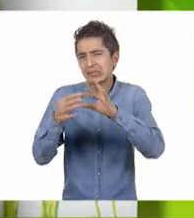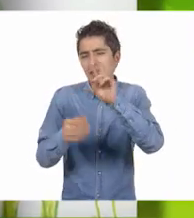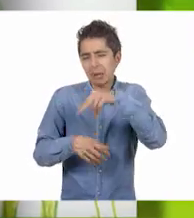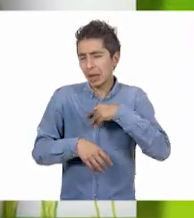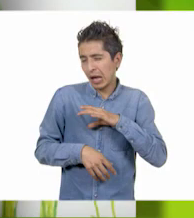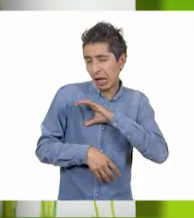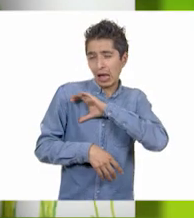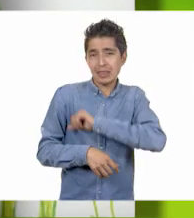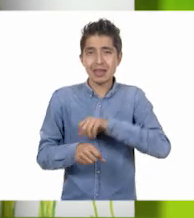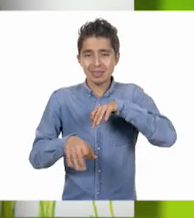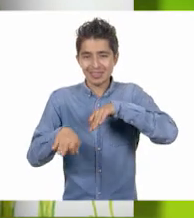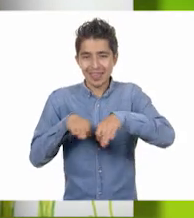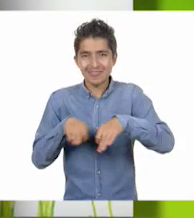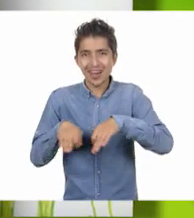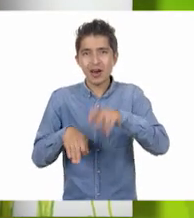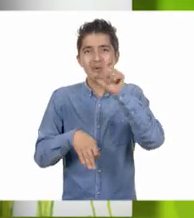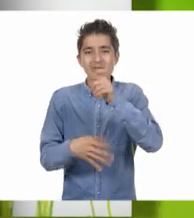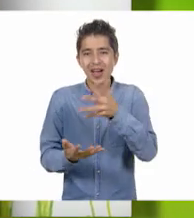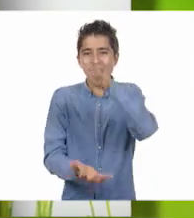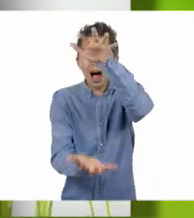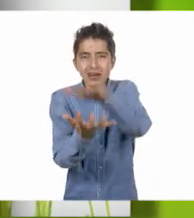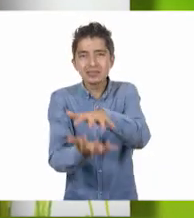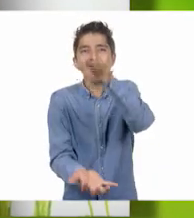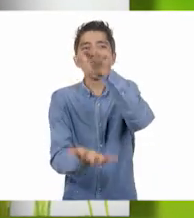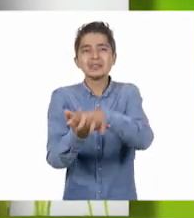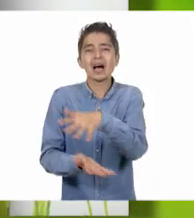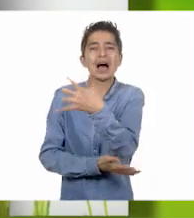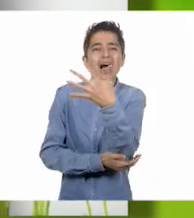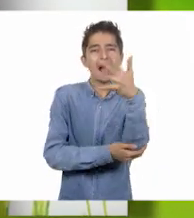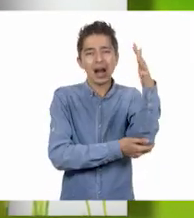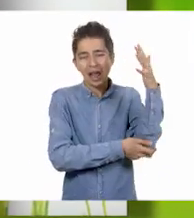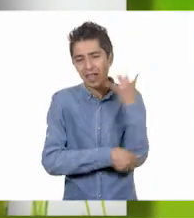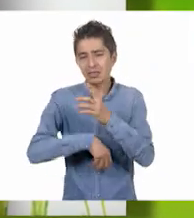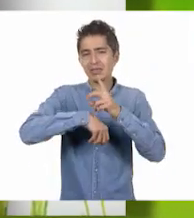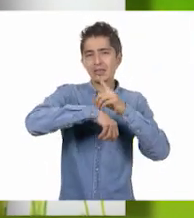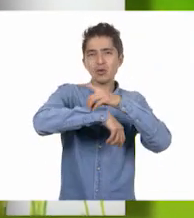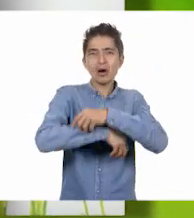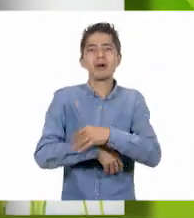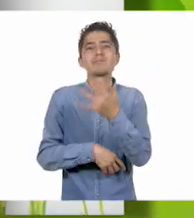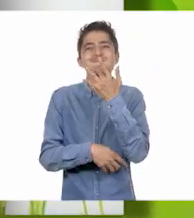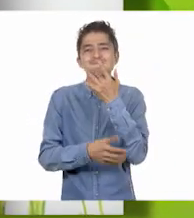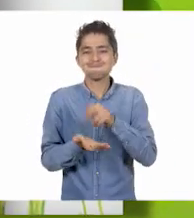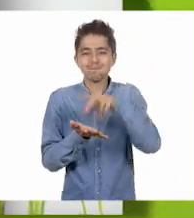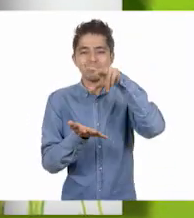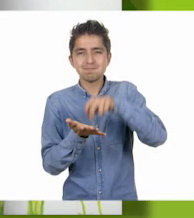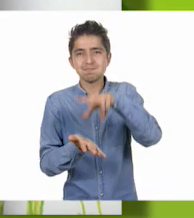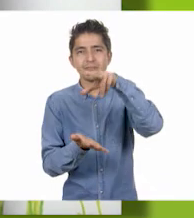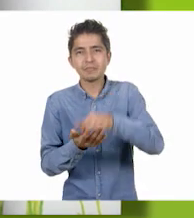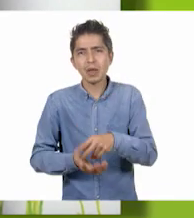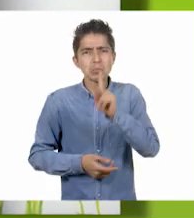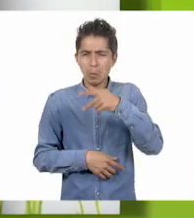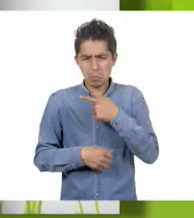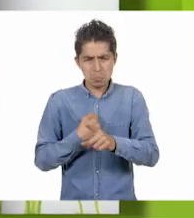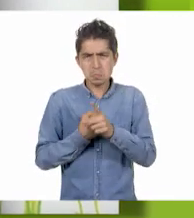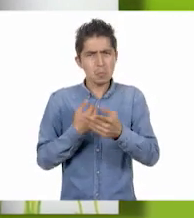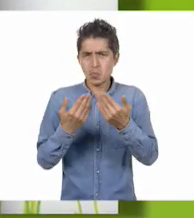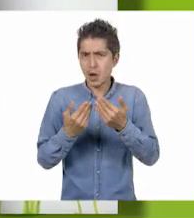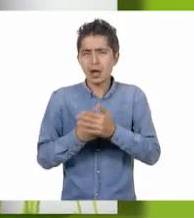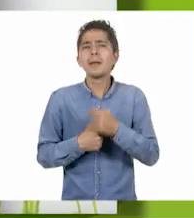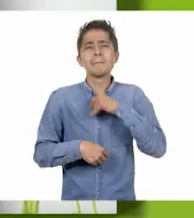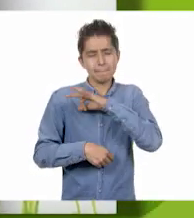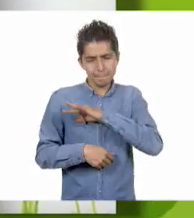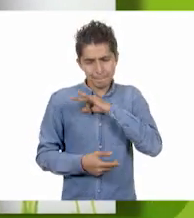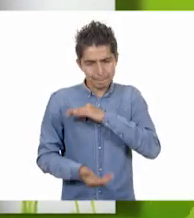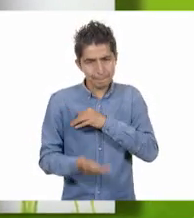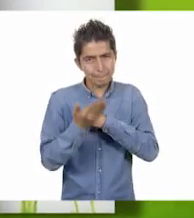mis trabajos cuando hago cocodrilos, árboles, dinosaurios y ranas. No tengo ningún problema y quiero